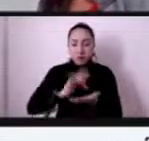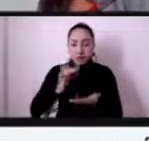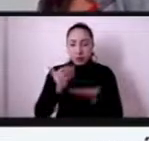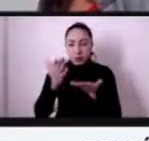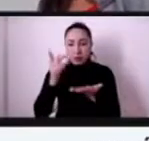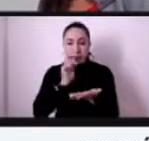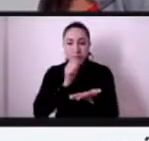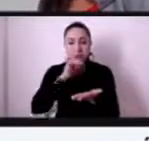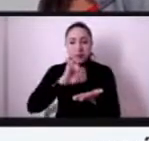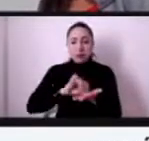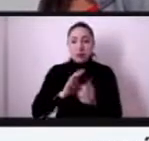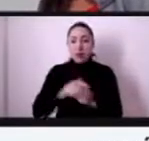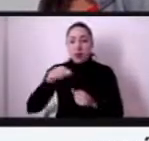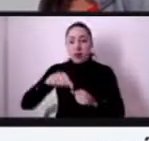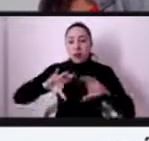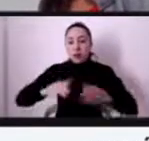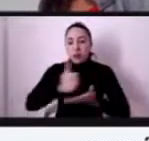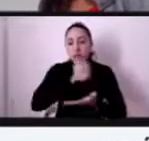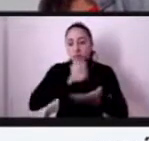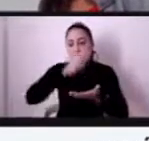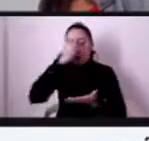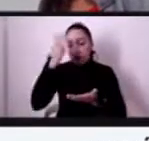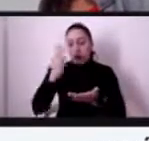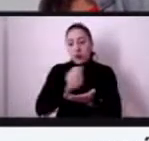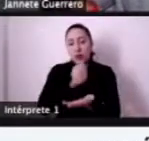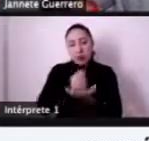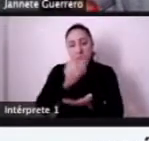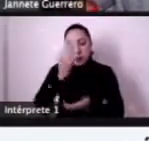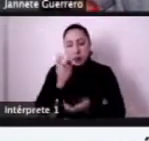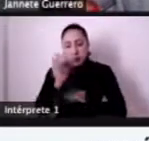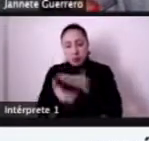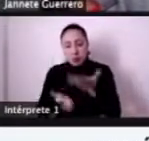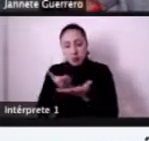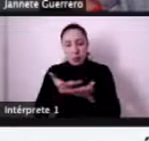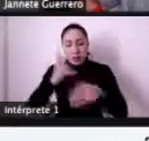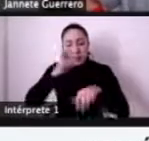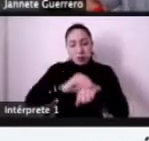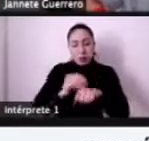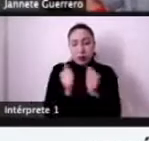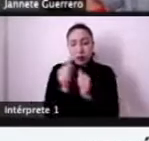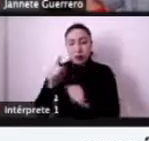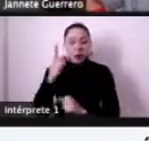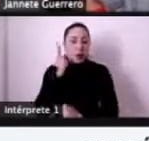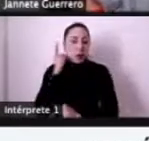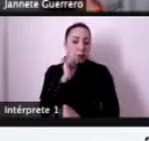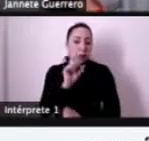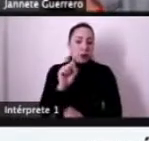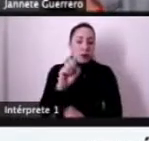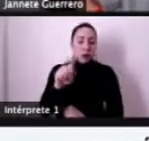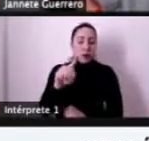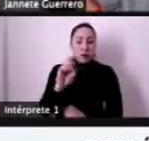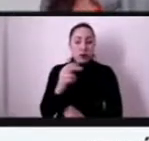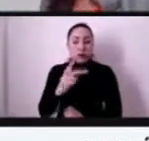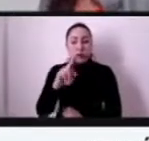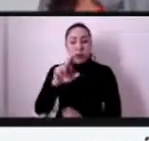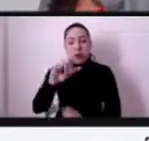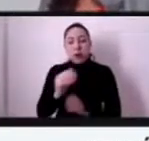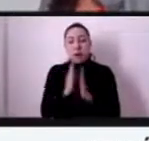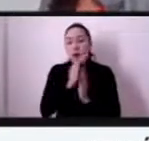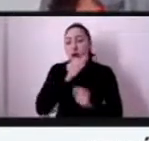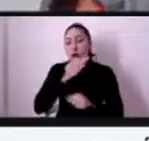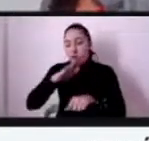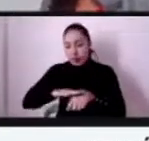este Congreso aprueba la solicitud de licencia a la diputada Paula Adriana Soto Maldonado. Notifíquese a la solicitante